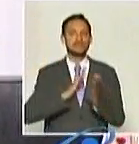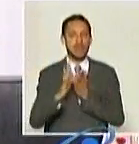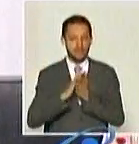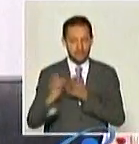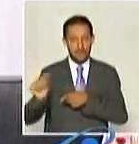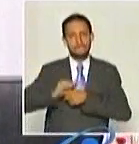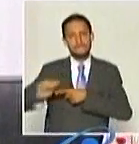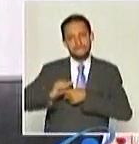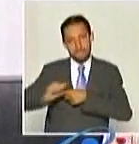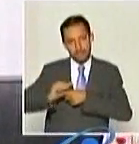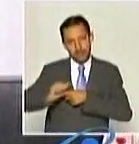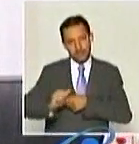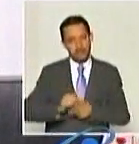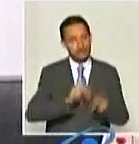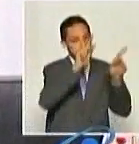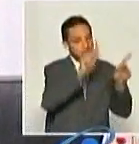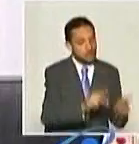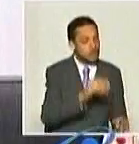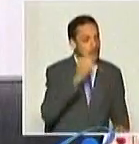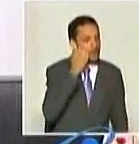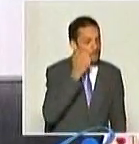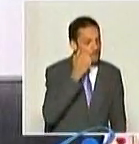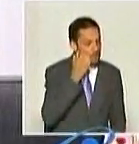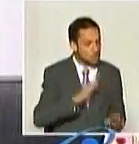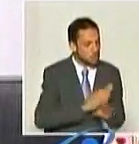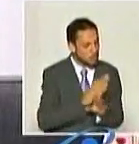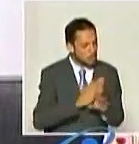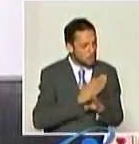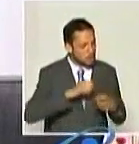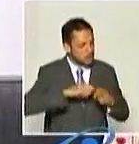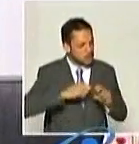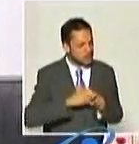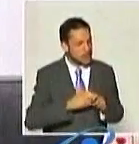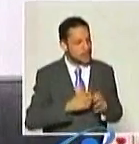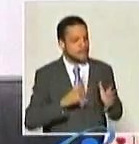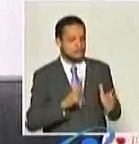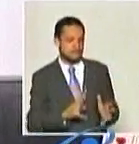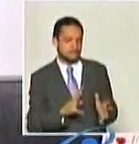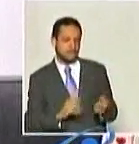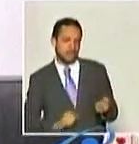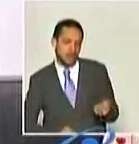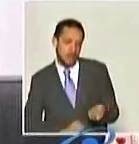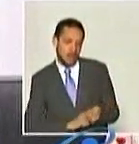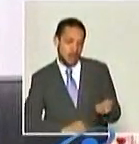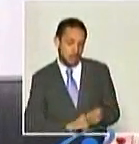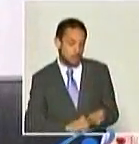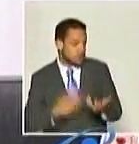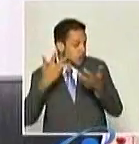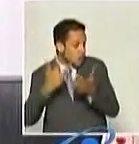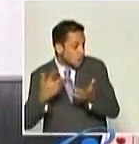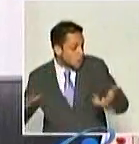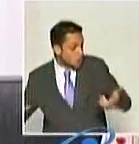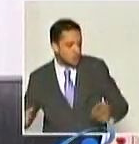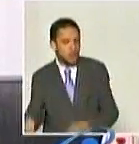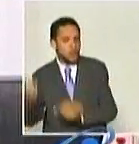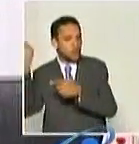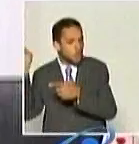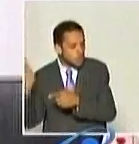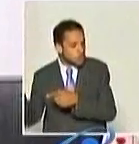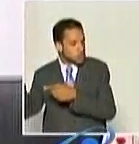maneja el paciente cuando sale de ese proceso agudo que se maneja con la medicina convencional. Y dentro